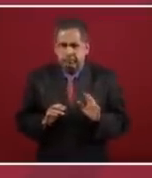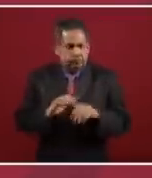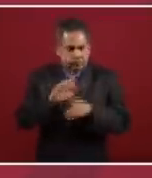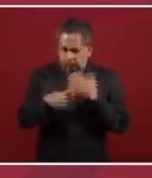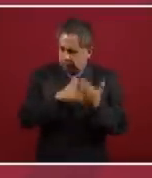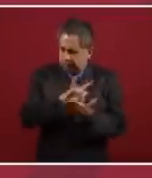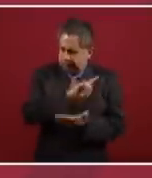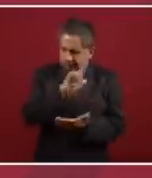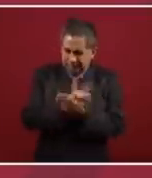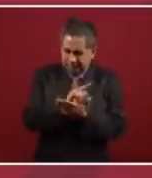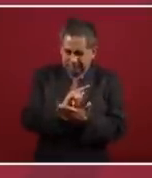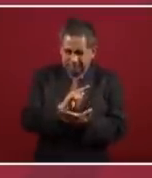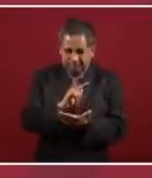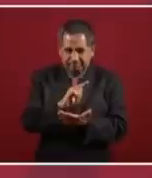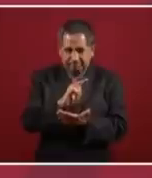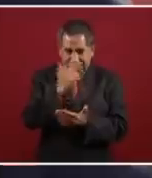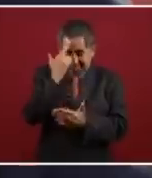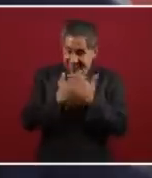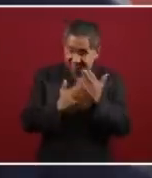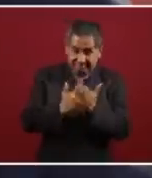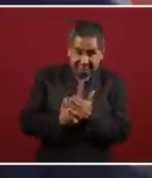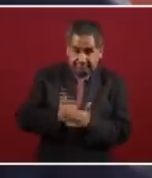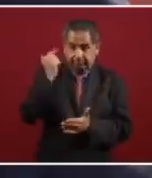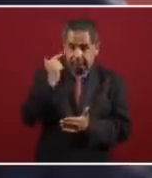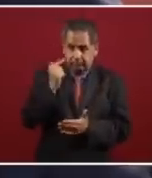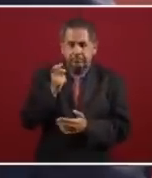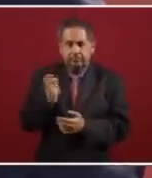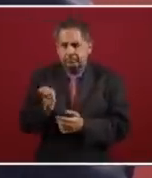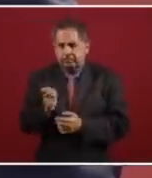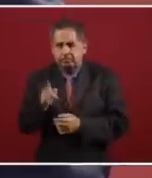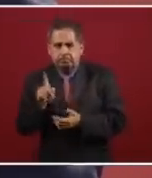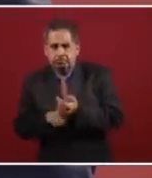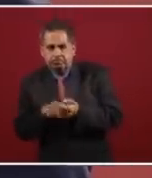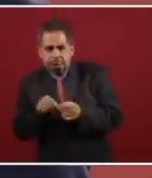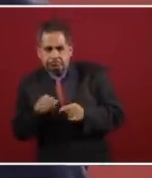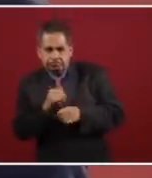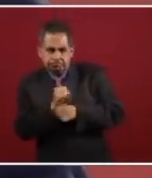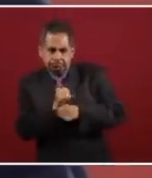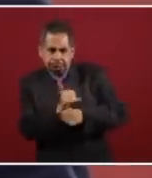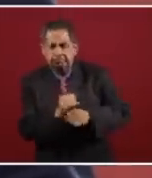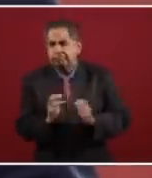que es delitos graves. Creo que